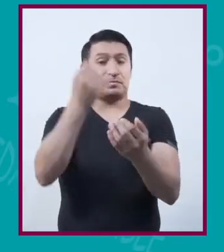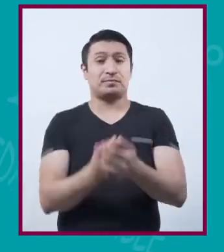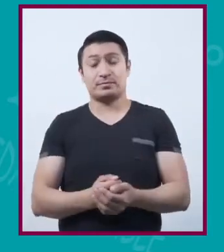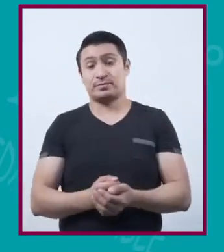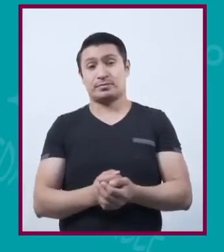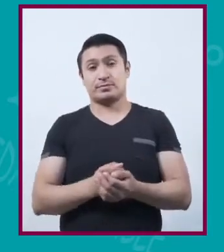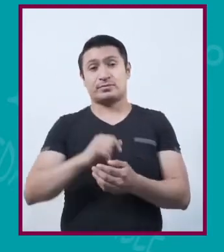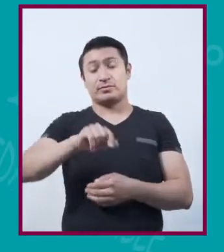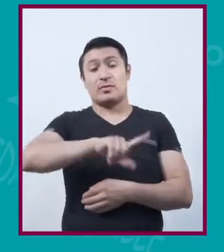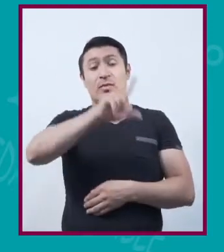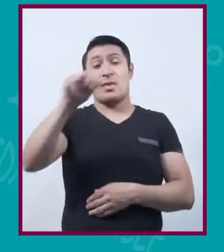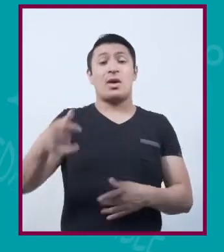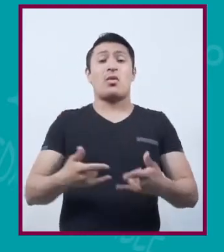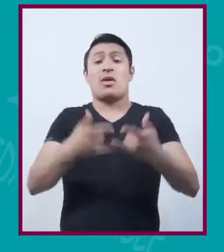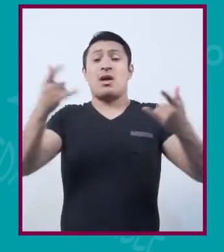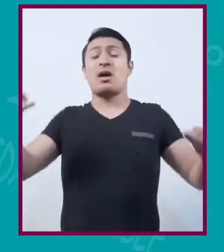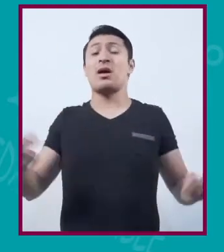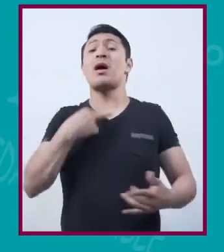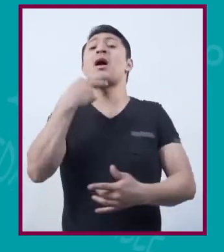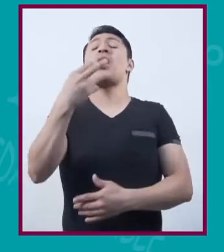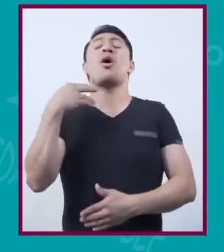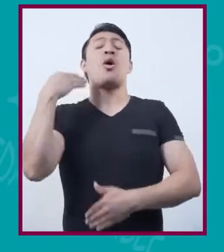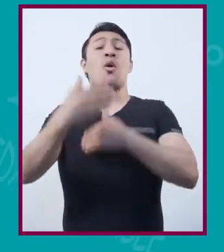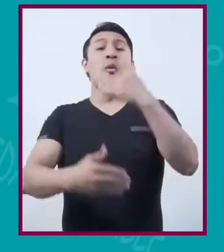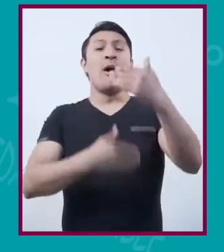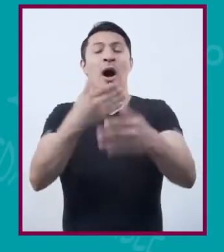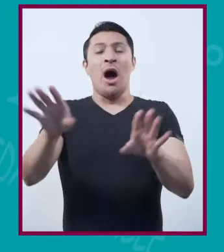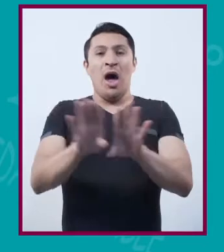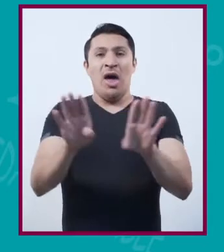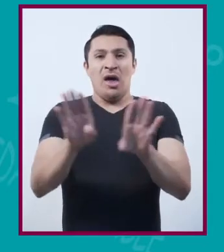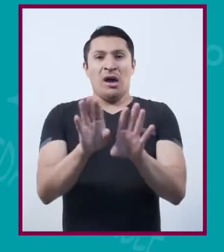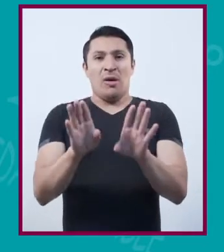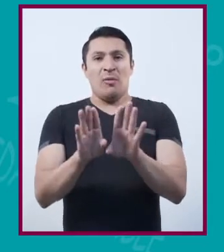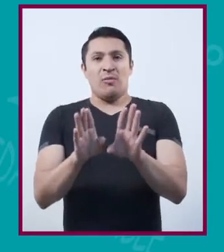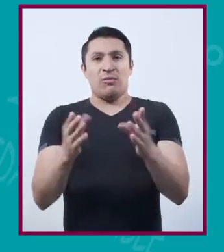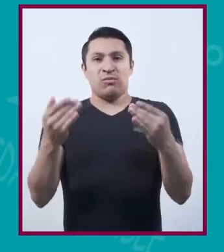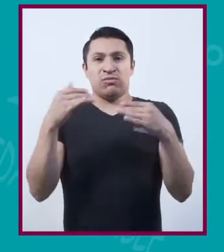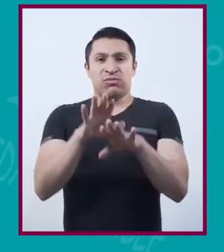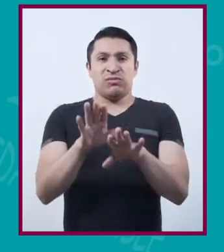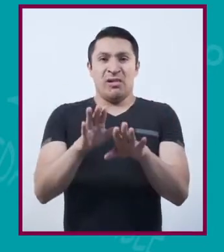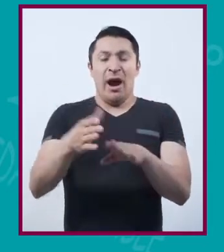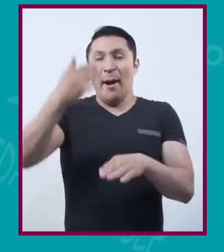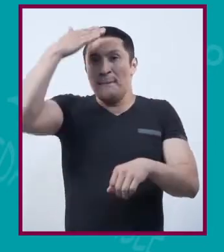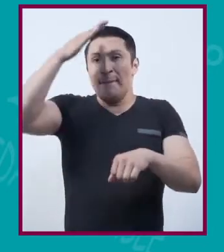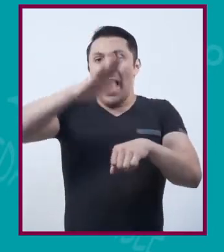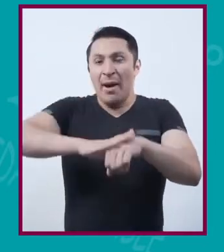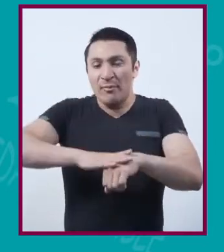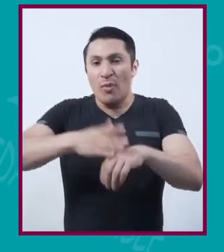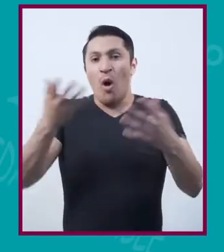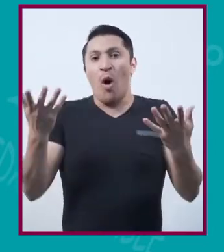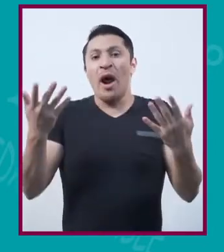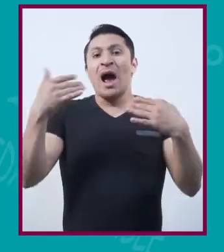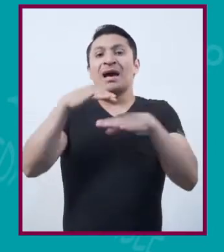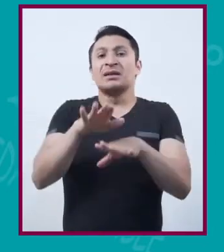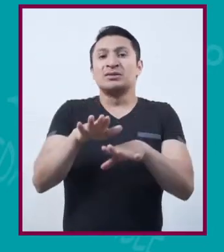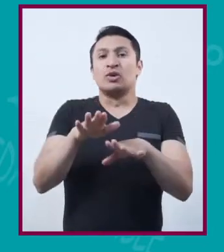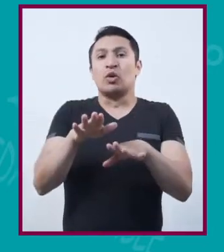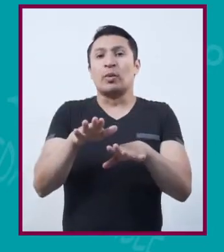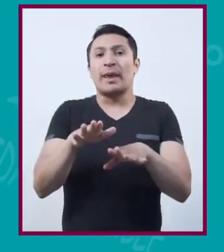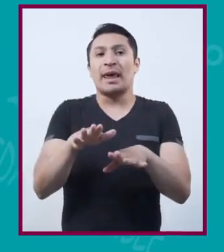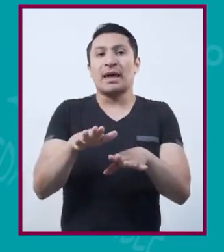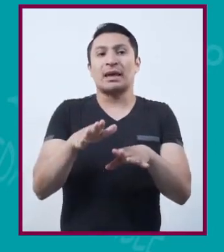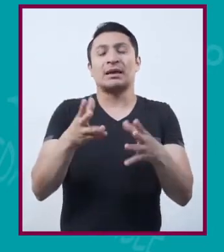Después la historia oral fue avanzando más todavía, fue trabajando cuestiones sobre la memoria,